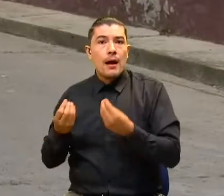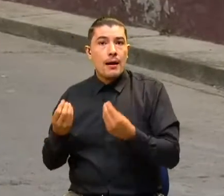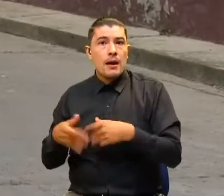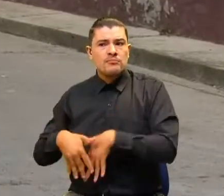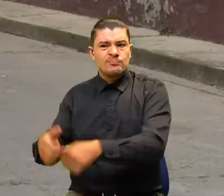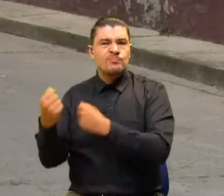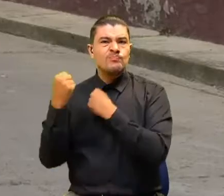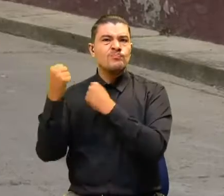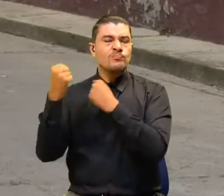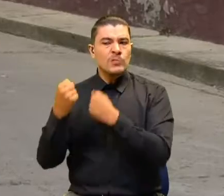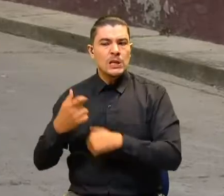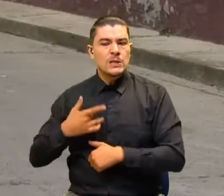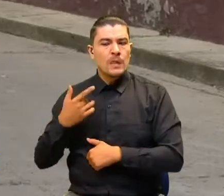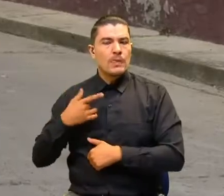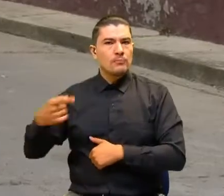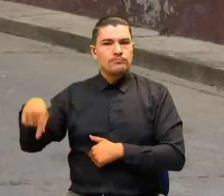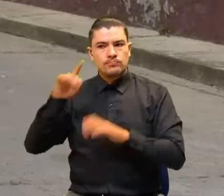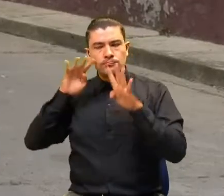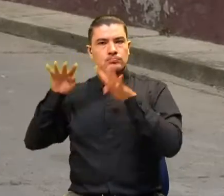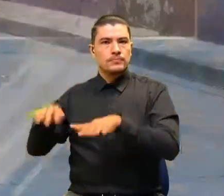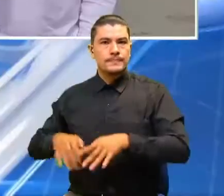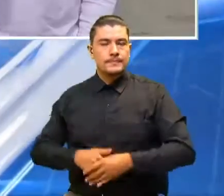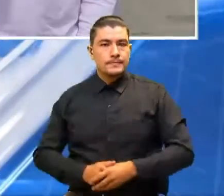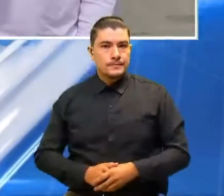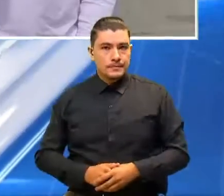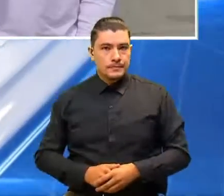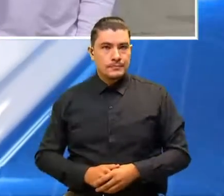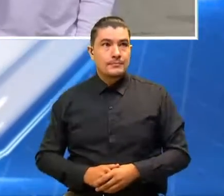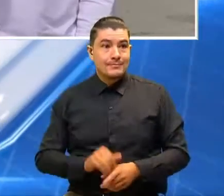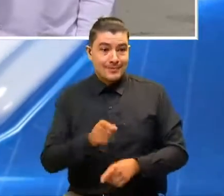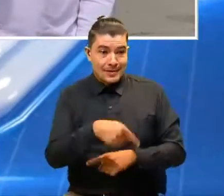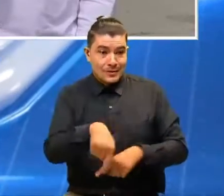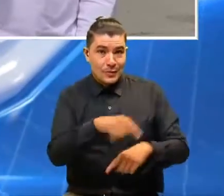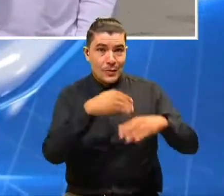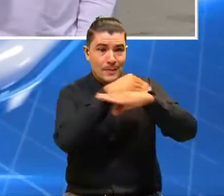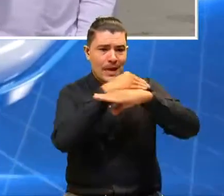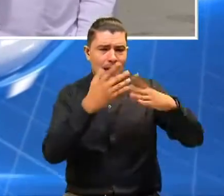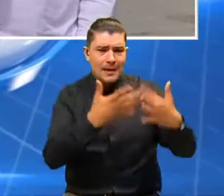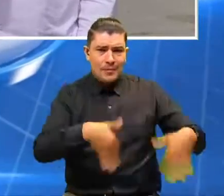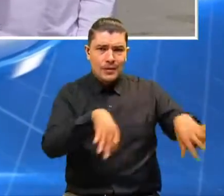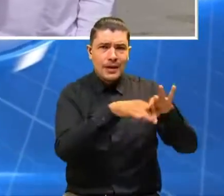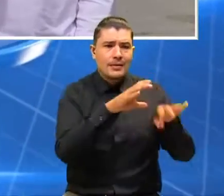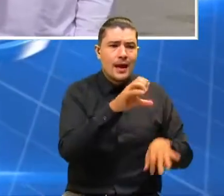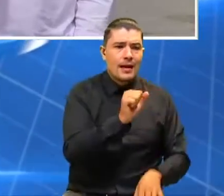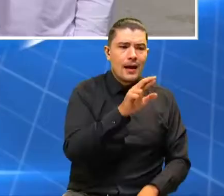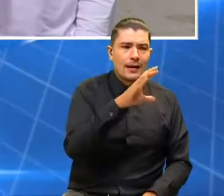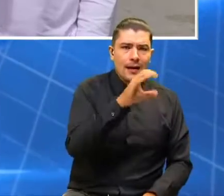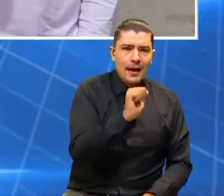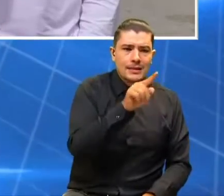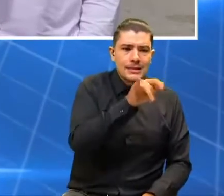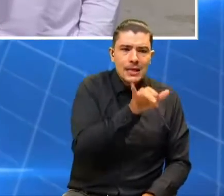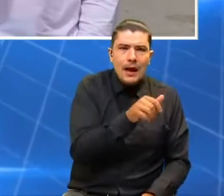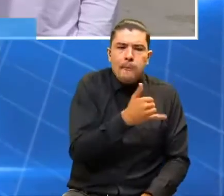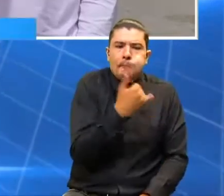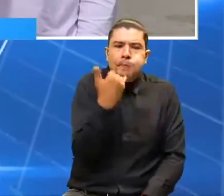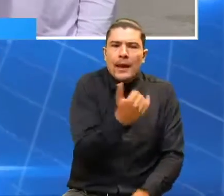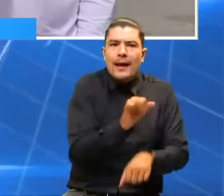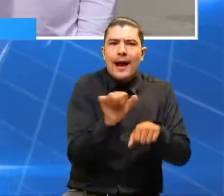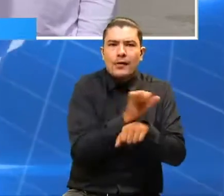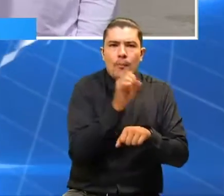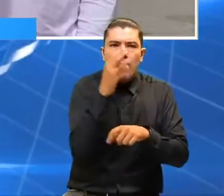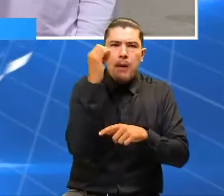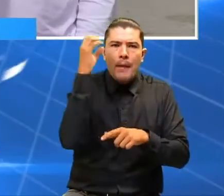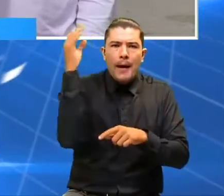productos de primera necesidad además de las ambulancias que trasladan los pacientes desde caracas y hacia la capital de la provincia de garcía rovira